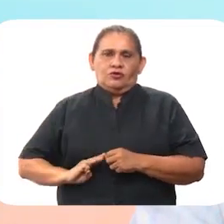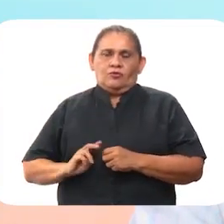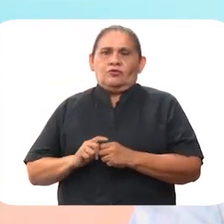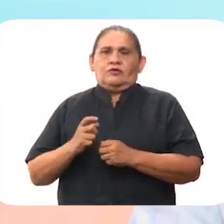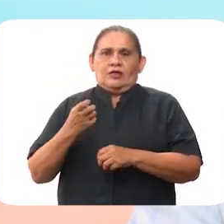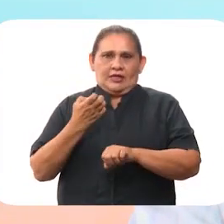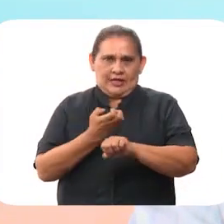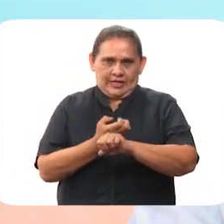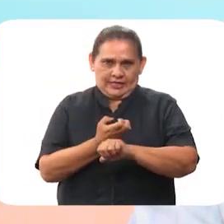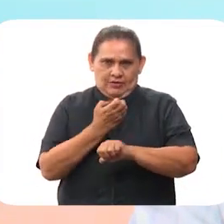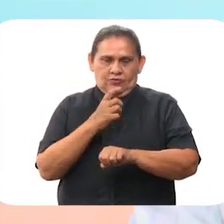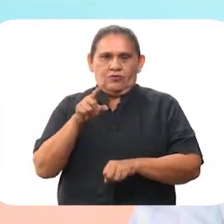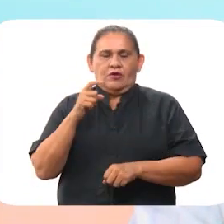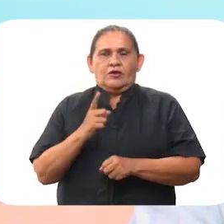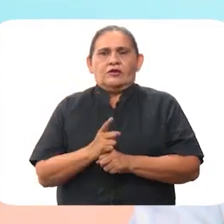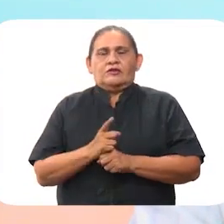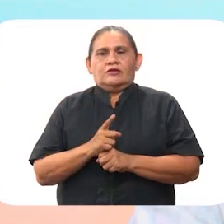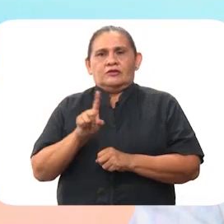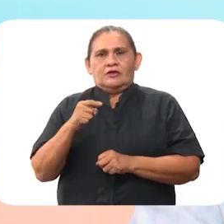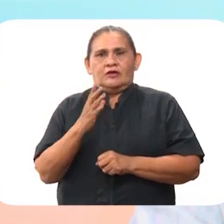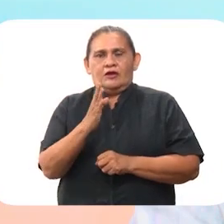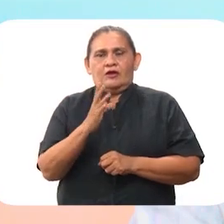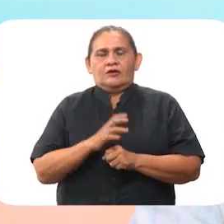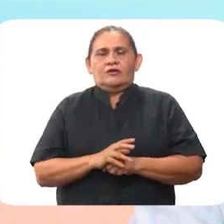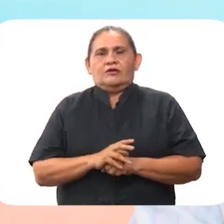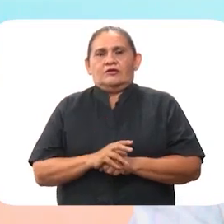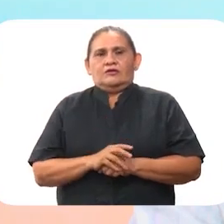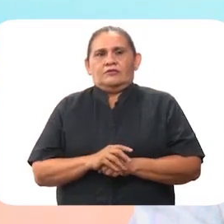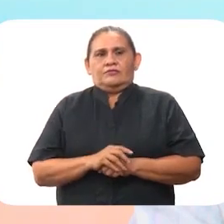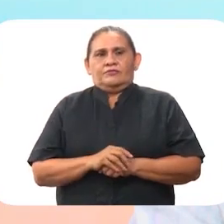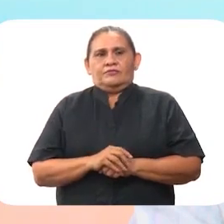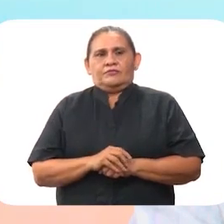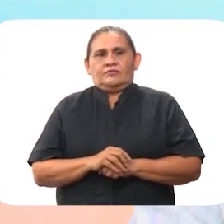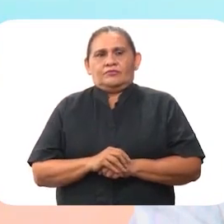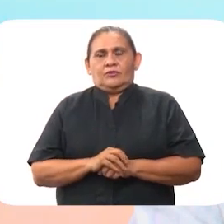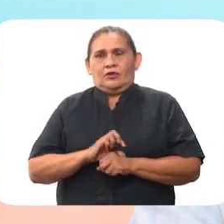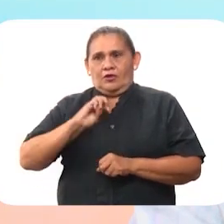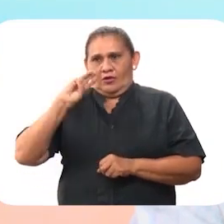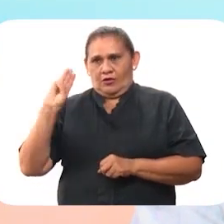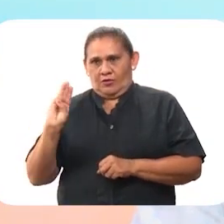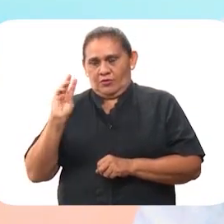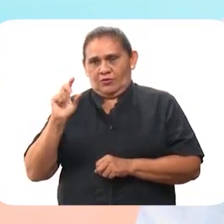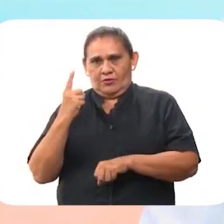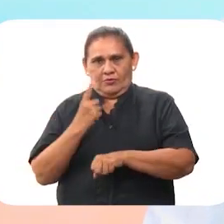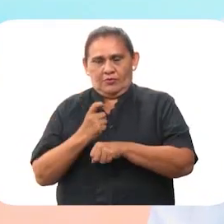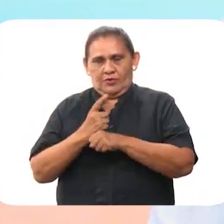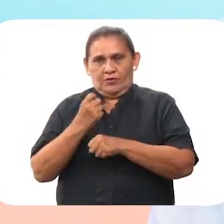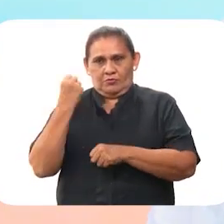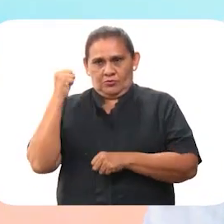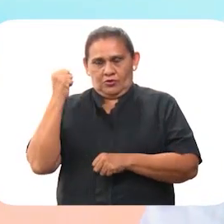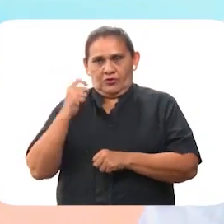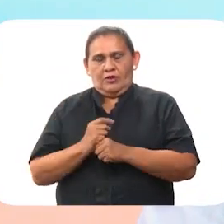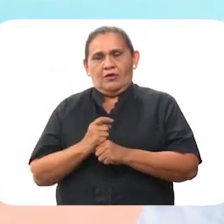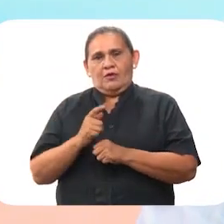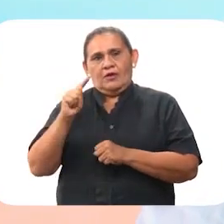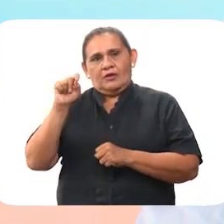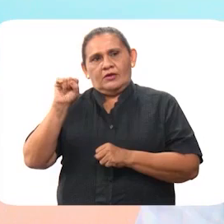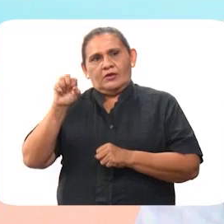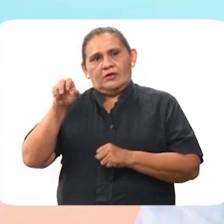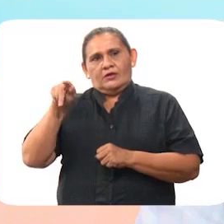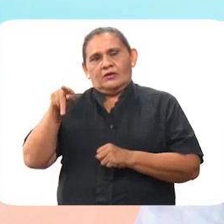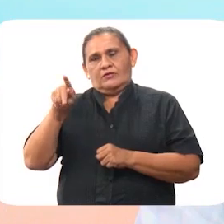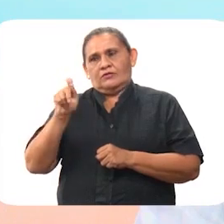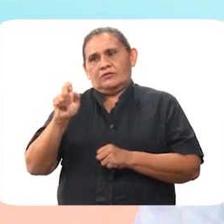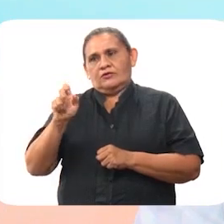en el septiembre y en un cajal tu mec tan cajilo te abotis cacal cupul te tistah mec y ascucul y etel telchak pueblo. Le